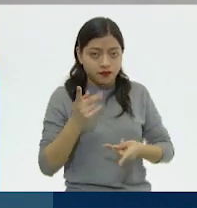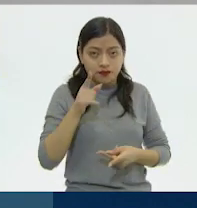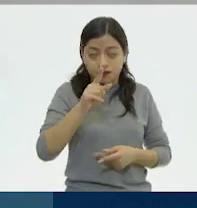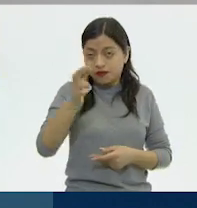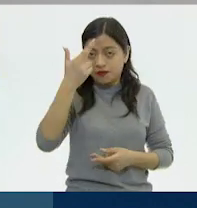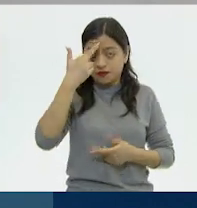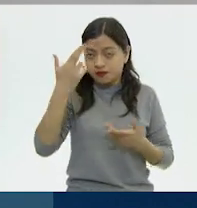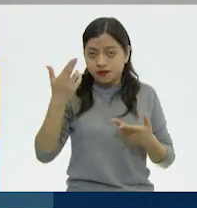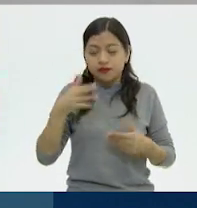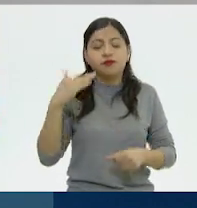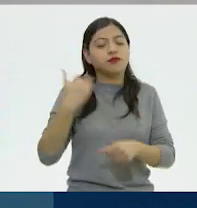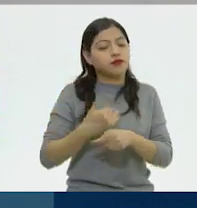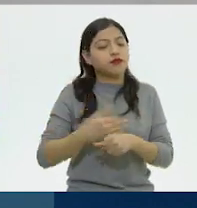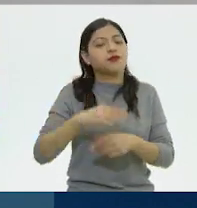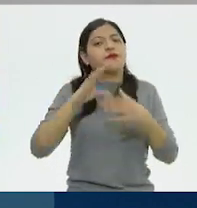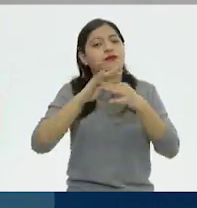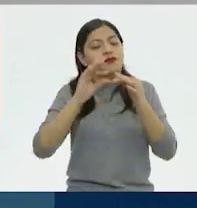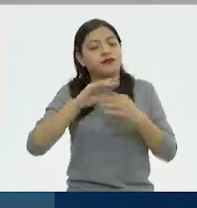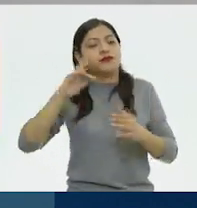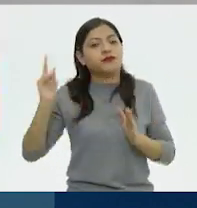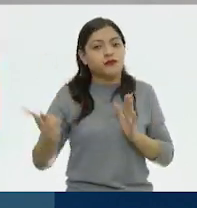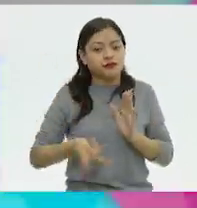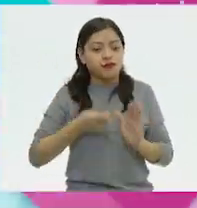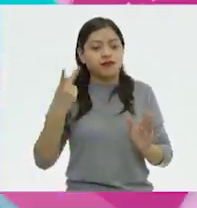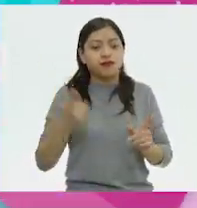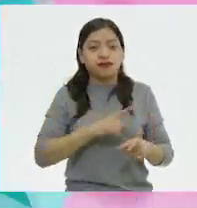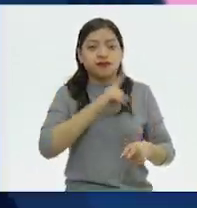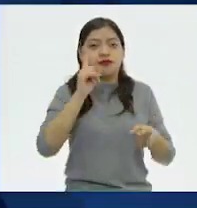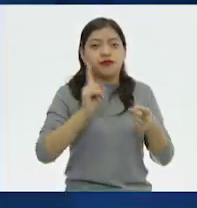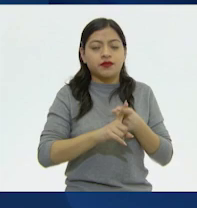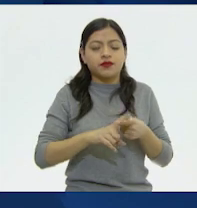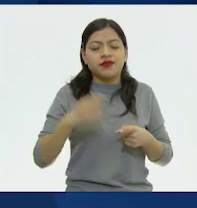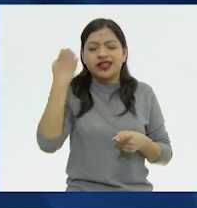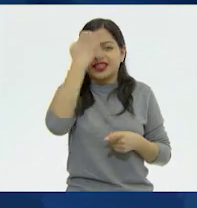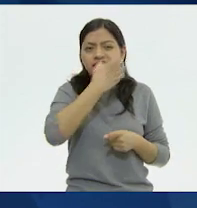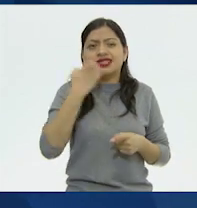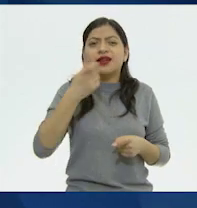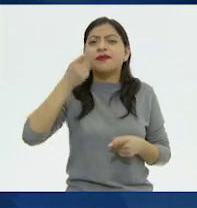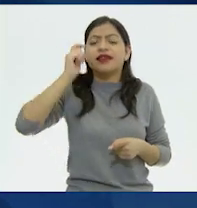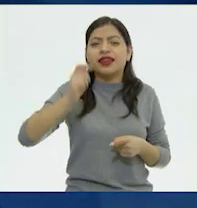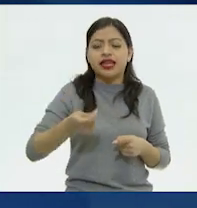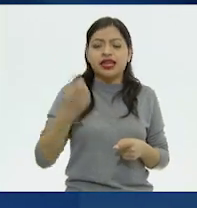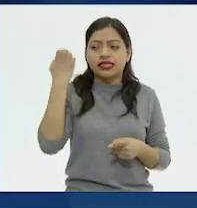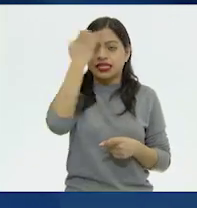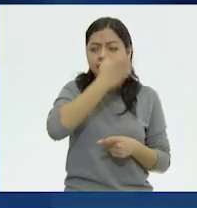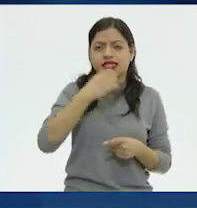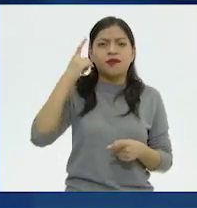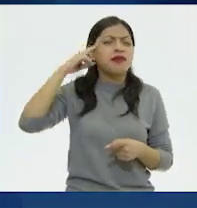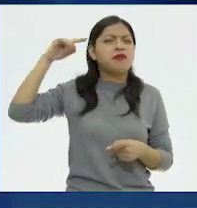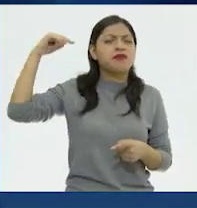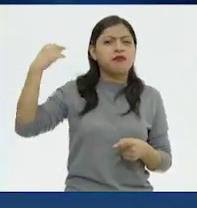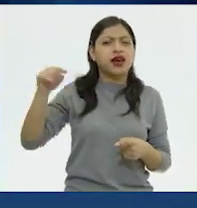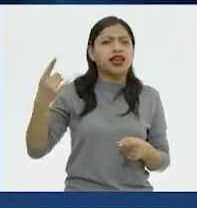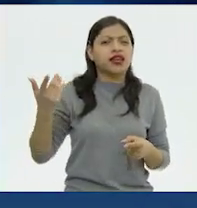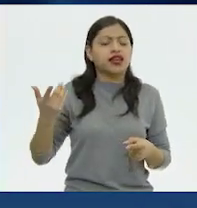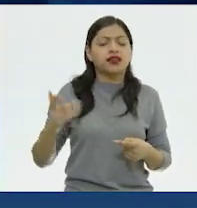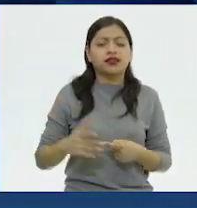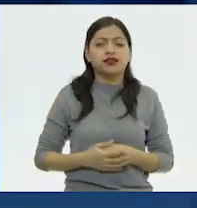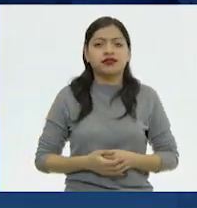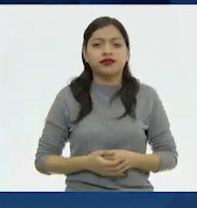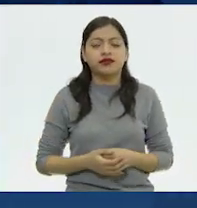no te preocupes, las voy a volver a enunciar. La primera es, ¿qué es un examen y para qué realizamos exámenes a lo largo de nuestra